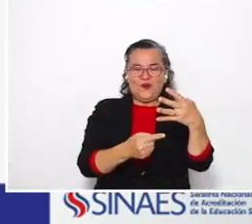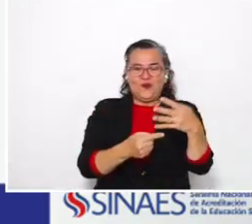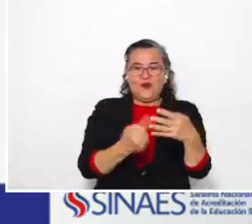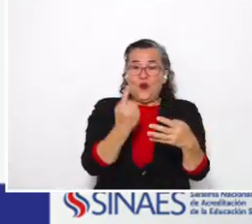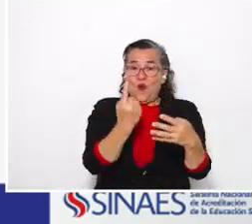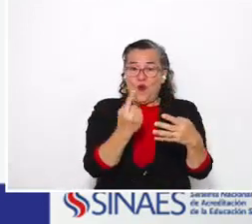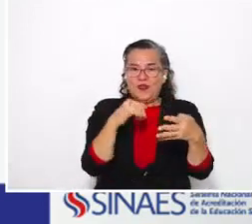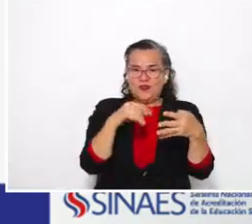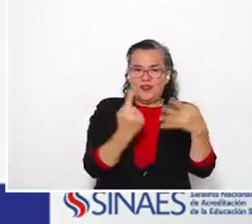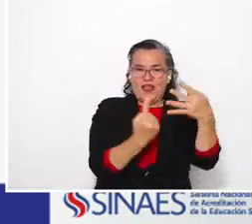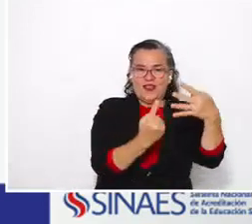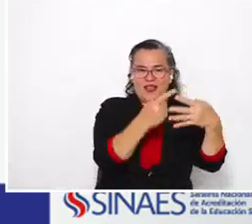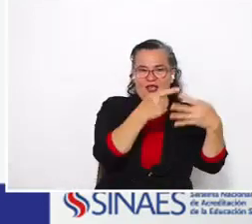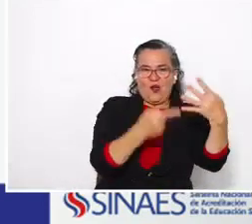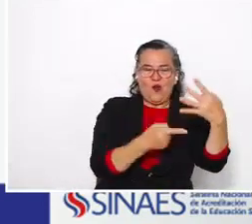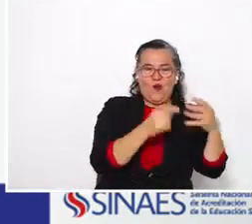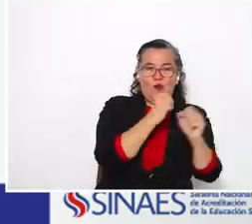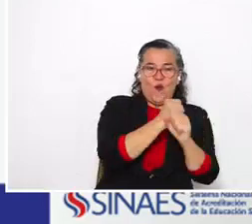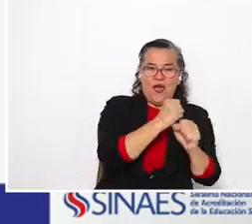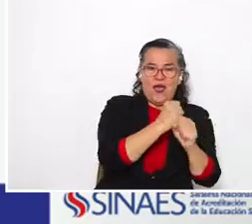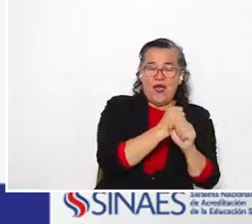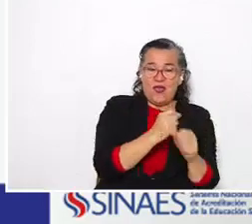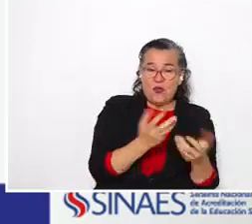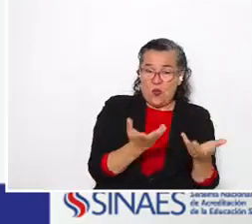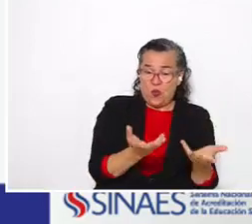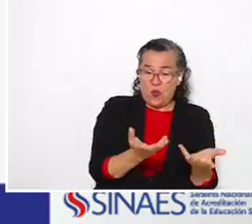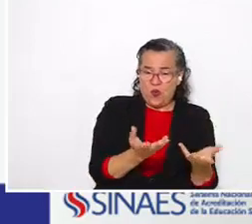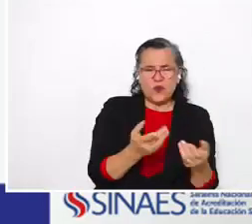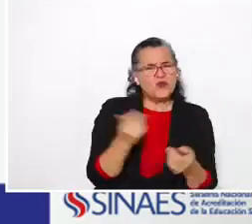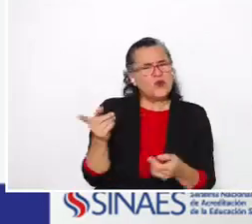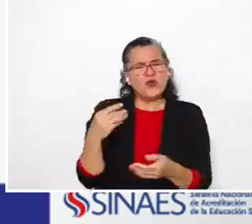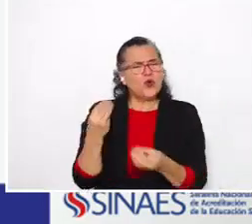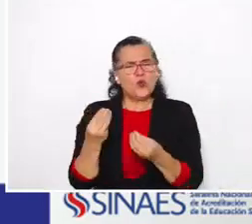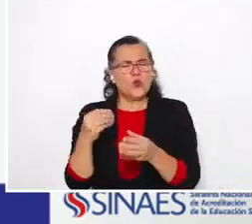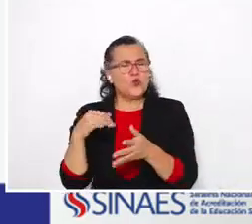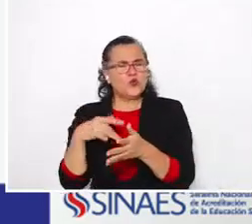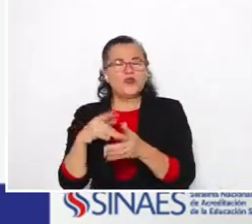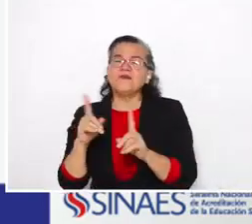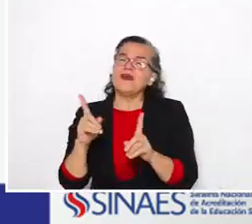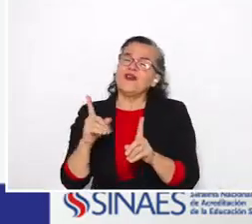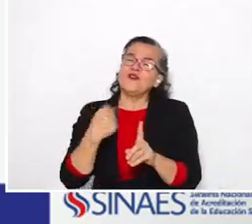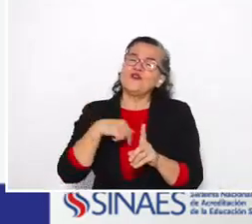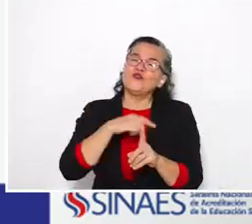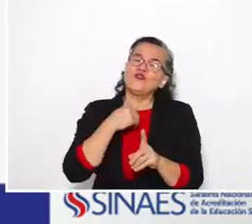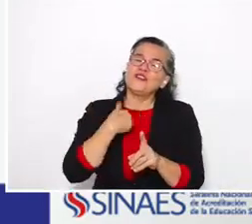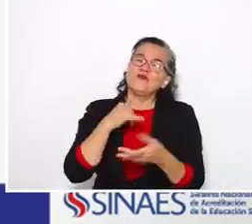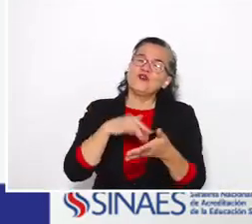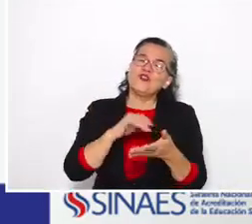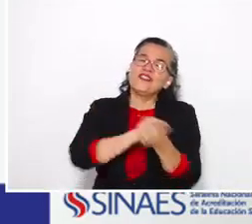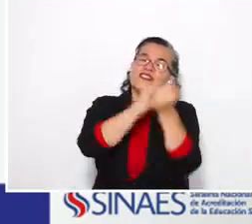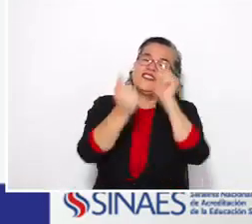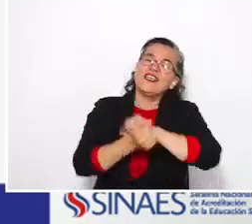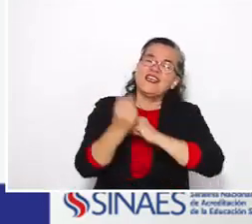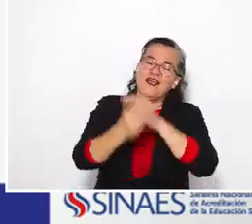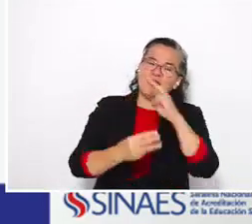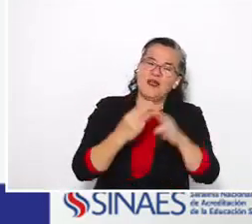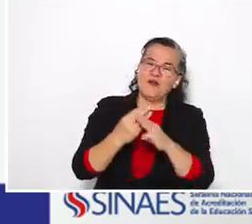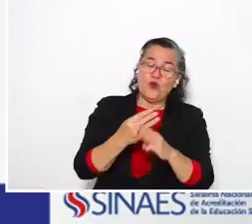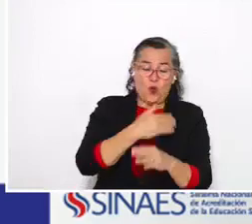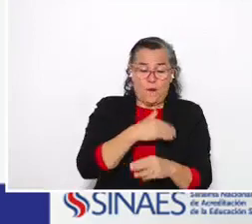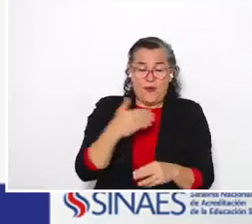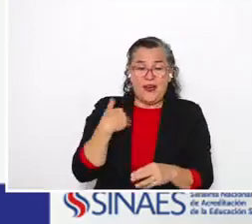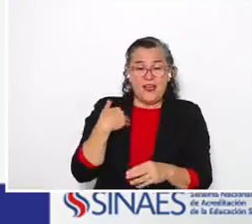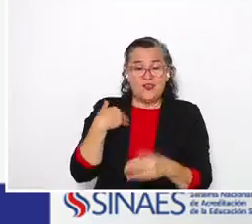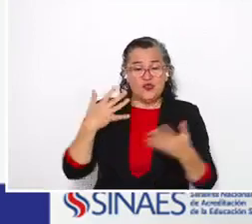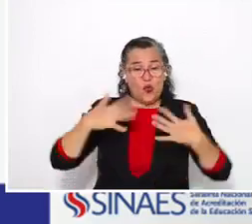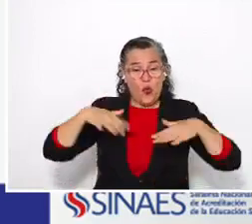Ambiente, y cuando, bueno, pero ustedes no tienen muchos estudiantes, le digo, sí, pero tenemos estudiantes que cambian el mundo. El ministro de Ambiente de